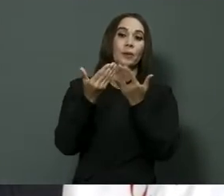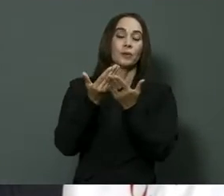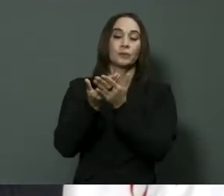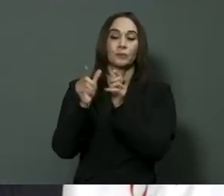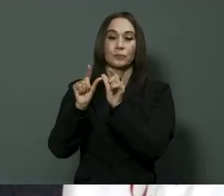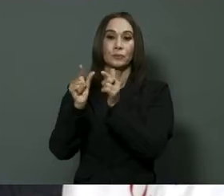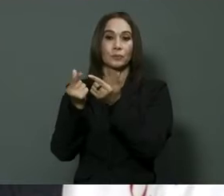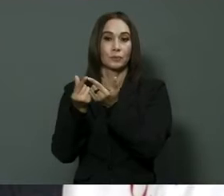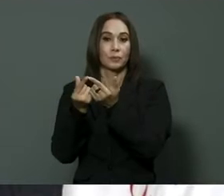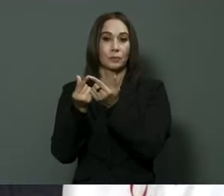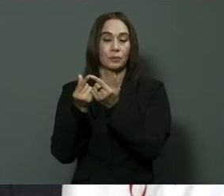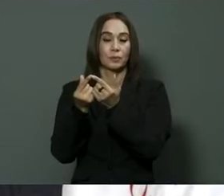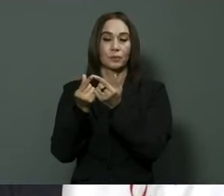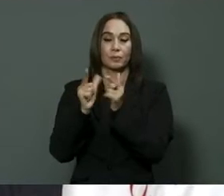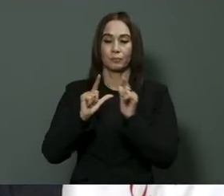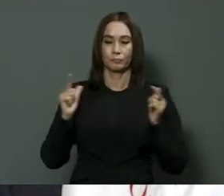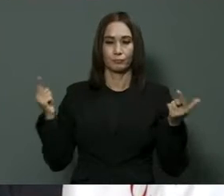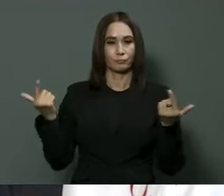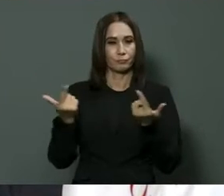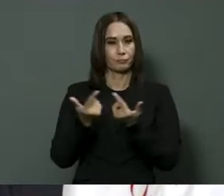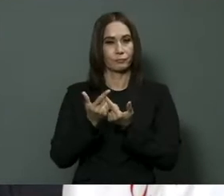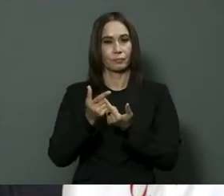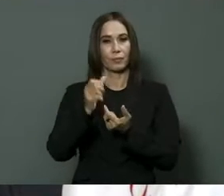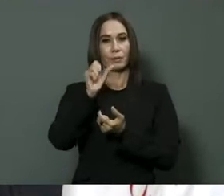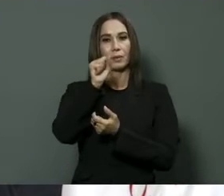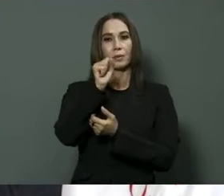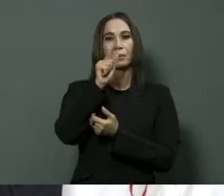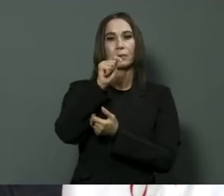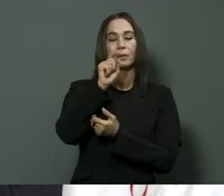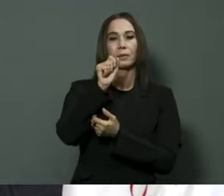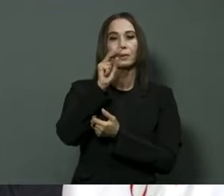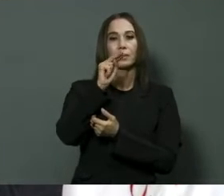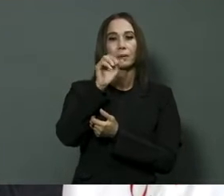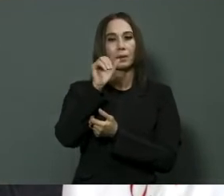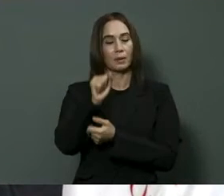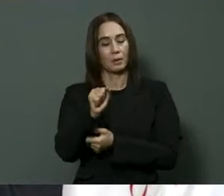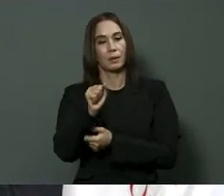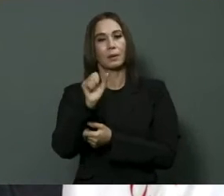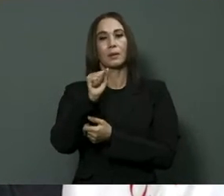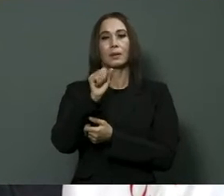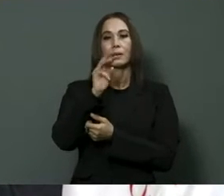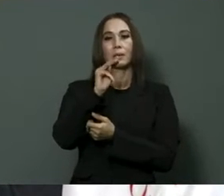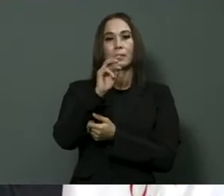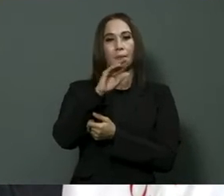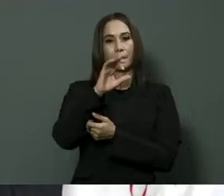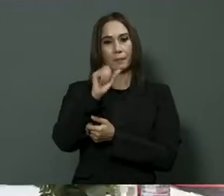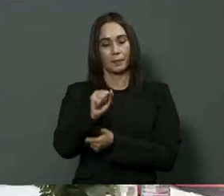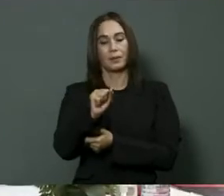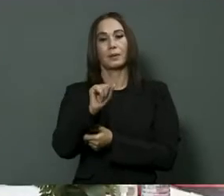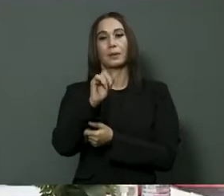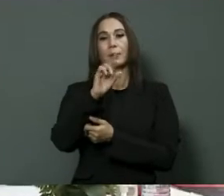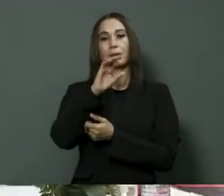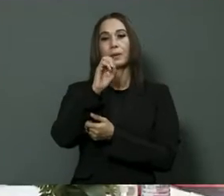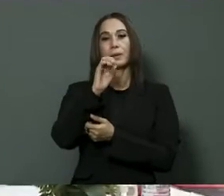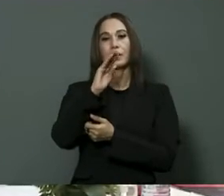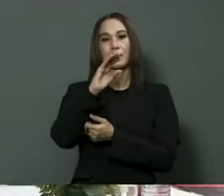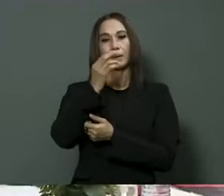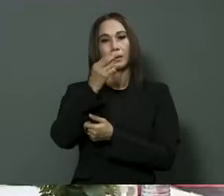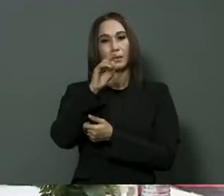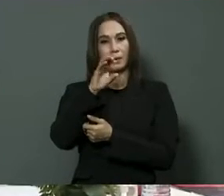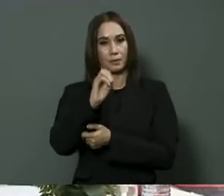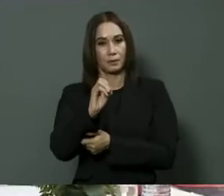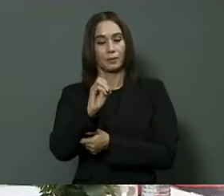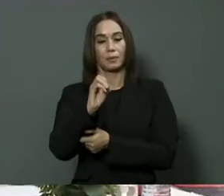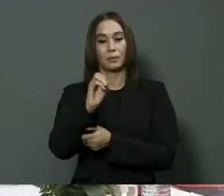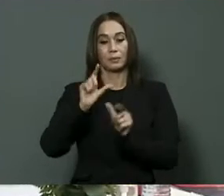actores principales, los barrios Santa Ana, San Martín, Rabo Chivo, Vista al Valle, que son nuestro